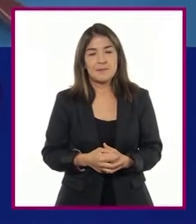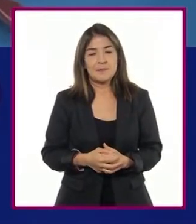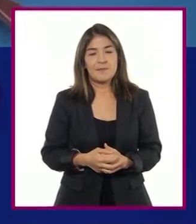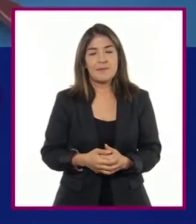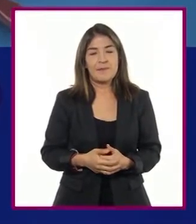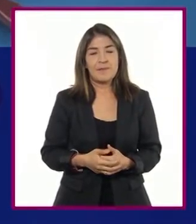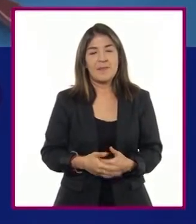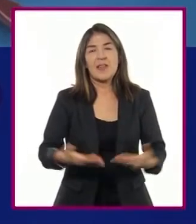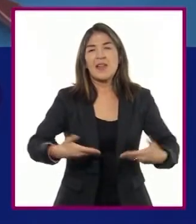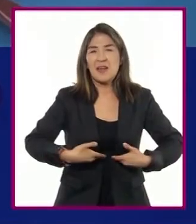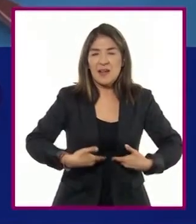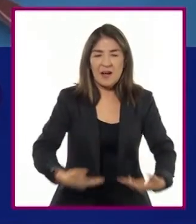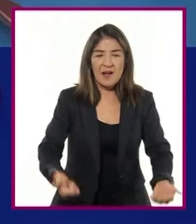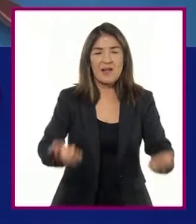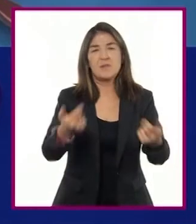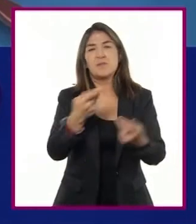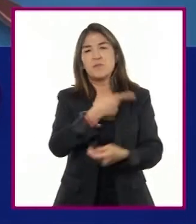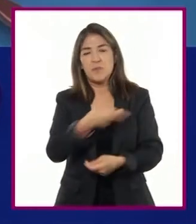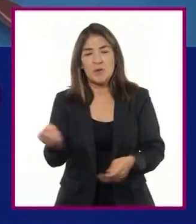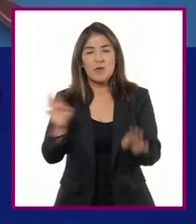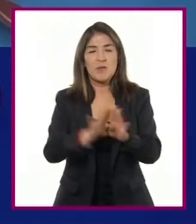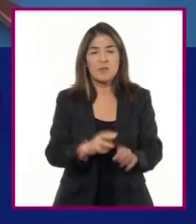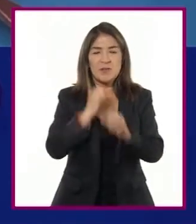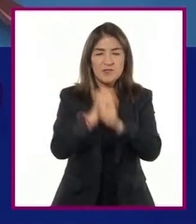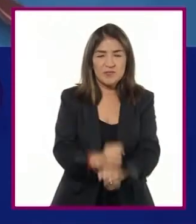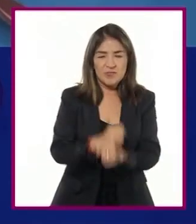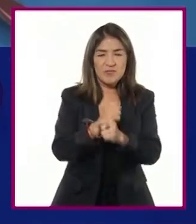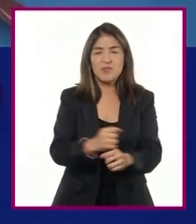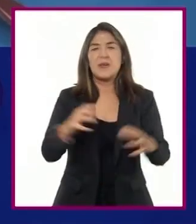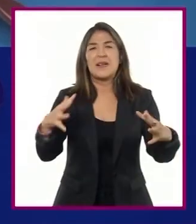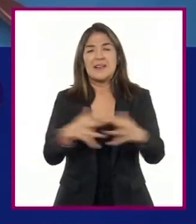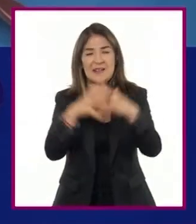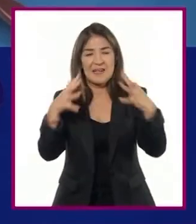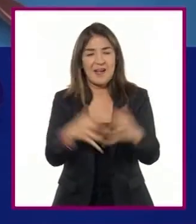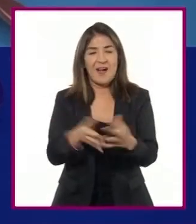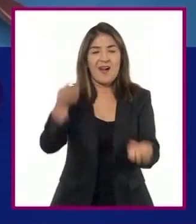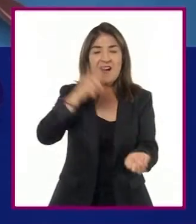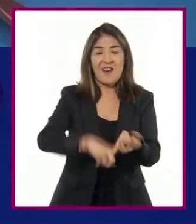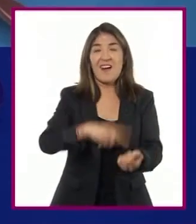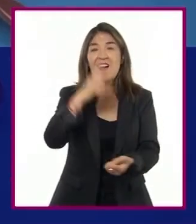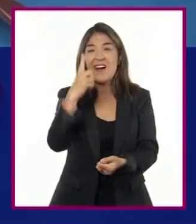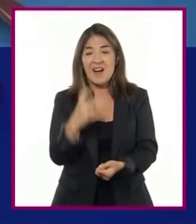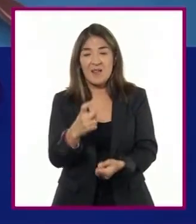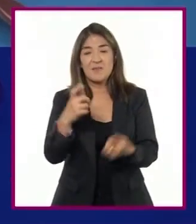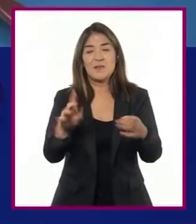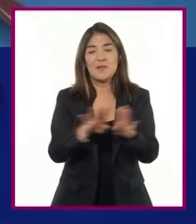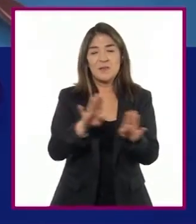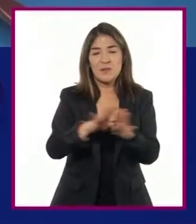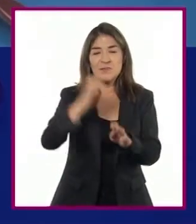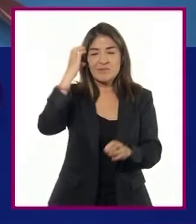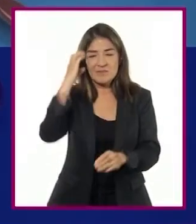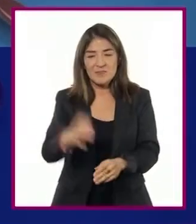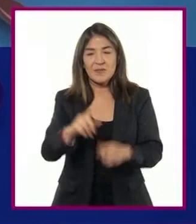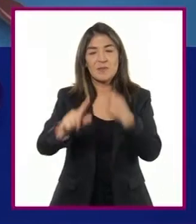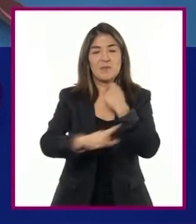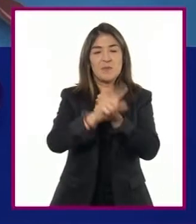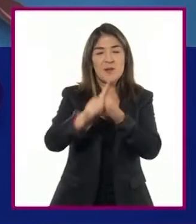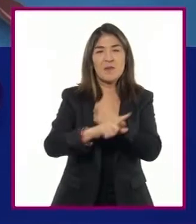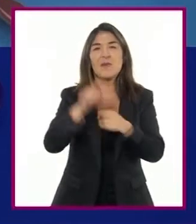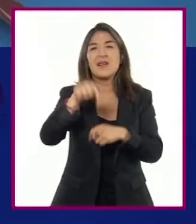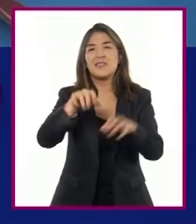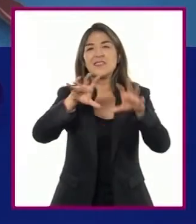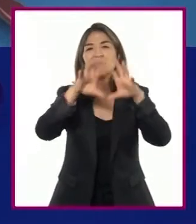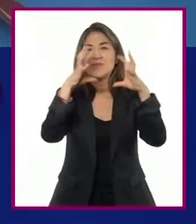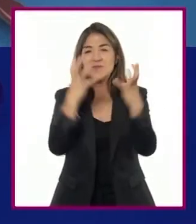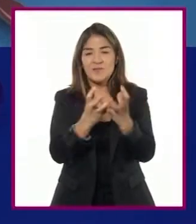hambre, arma de destrucción masiva. Las guerras por el agua ya están aquí y violencia. Cambio climático e inseguridad en la